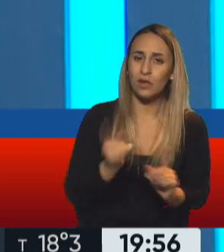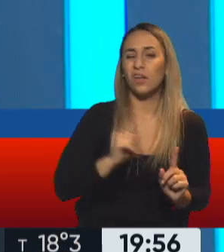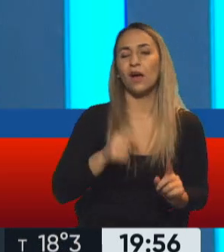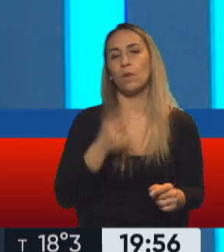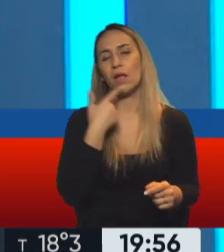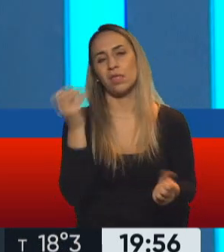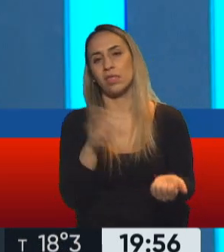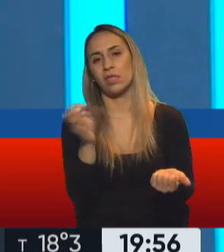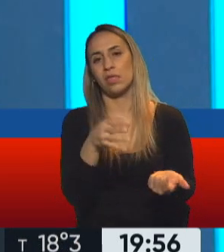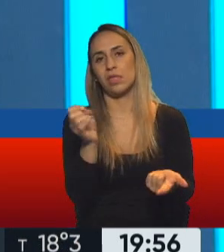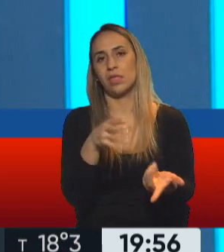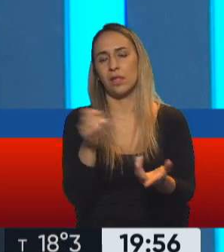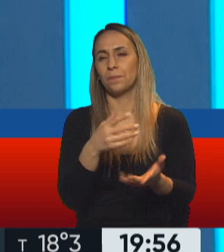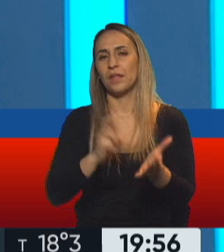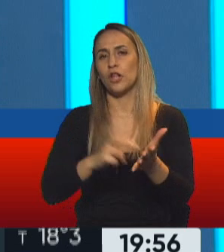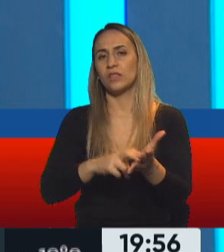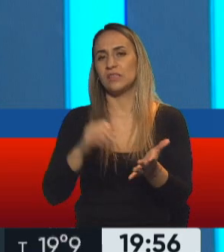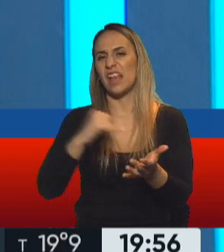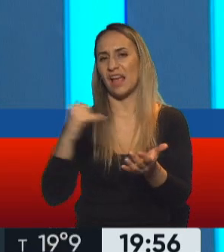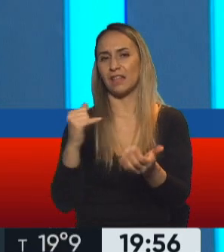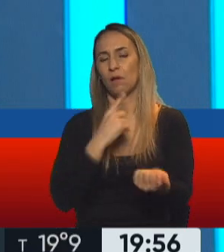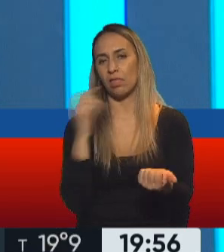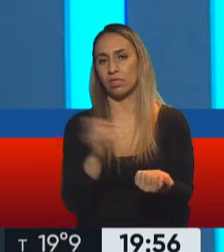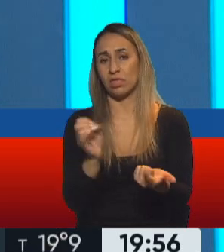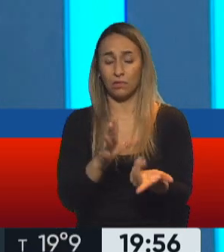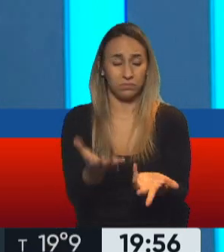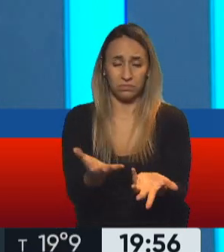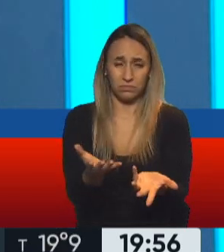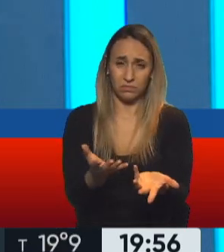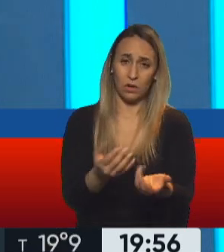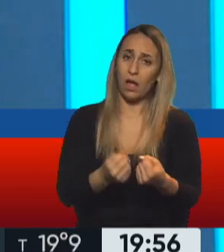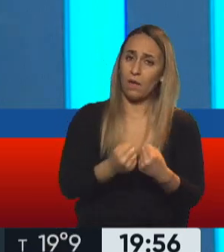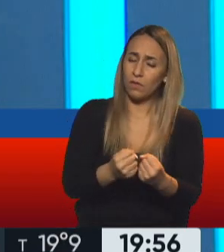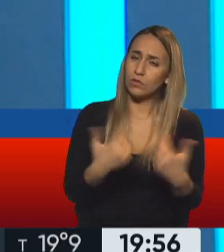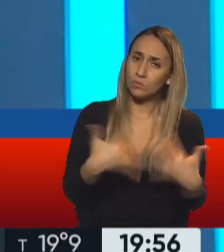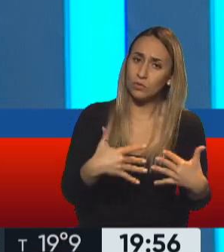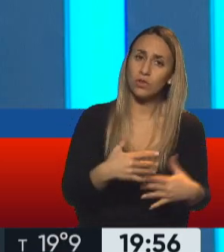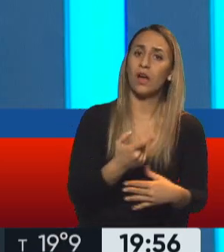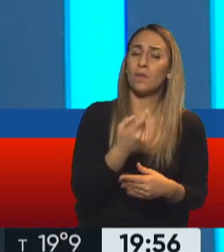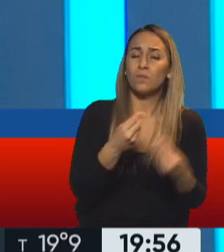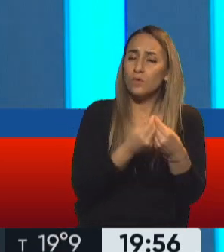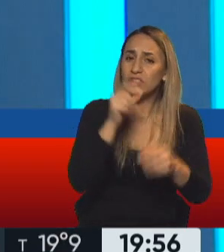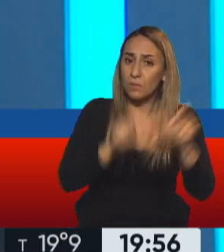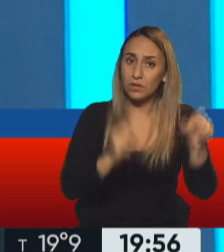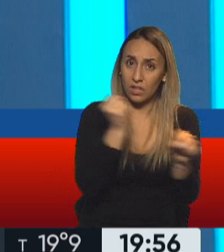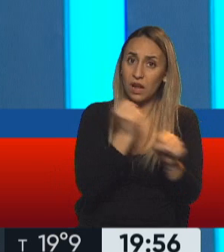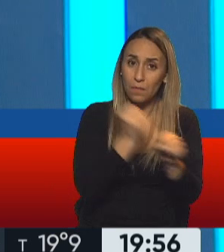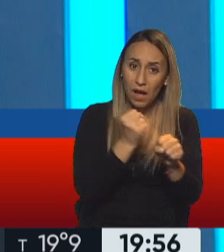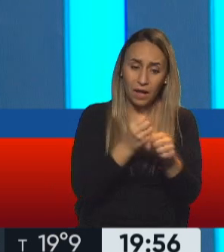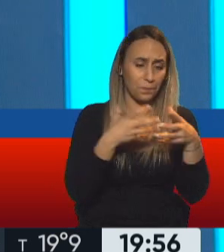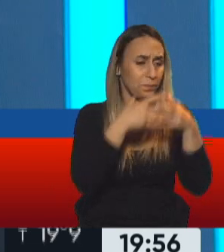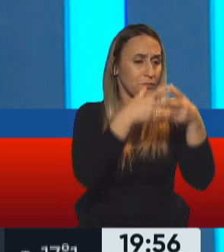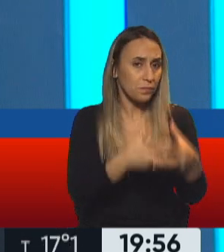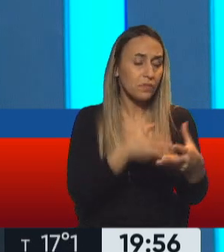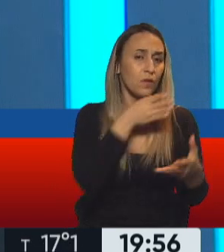todo el tiempo malas noticias y desánimo, porque hay un esfuerzo muy grande. Son decenas de miles de trabajadores que están vacunando, que están yendo a cada lugar en la